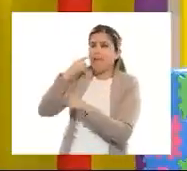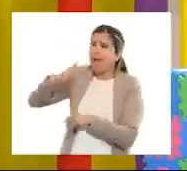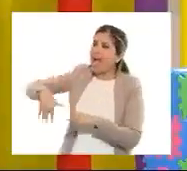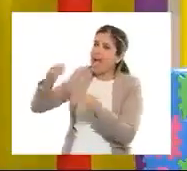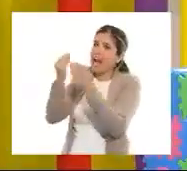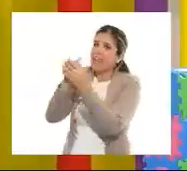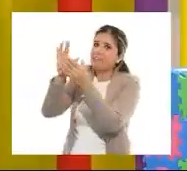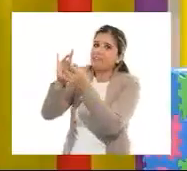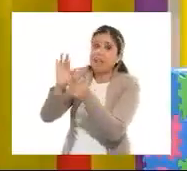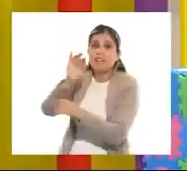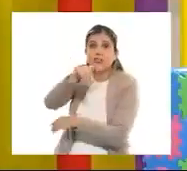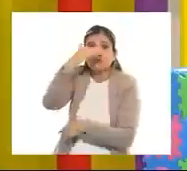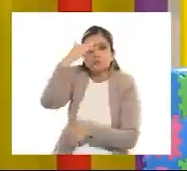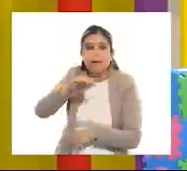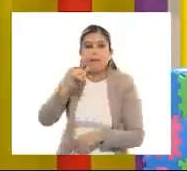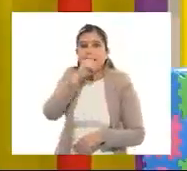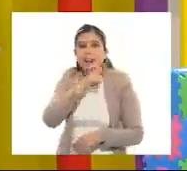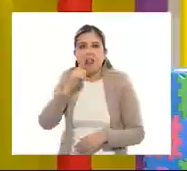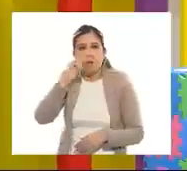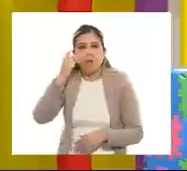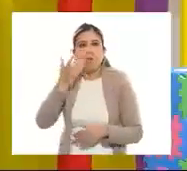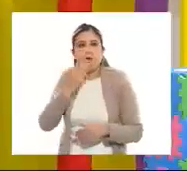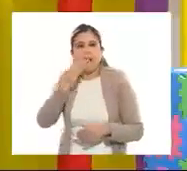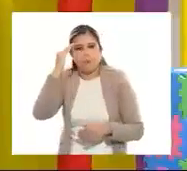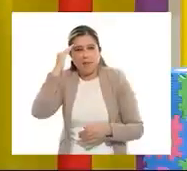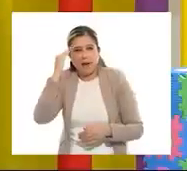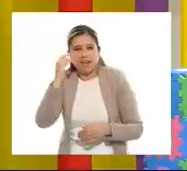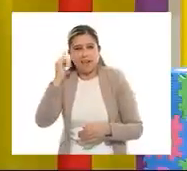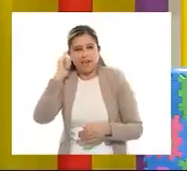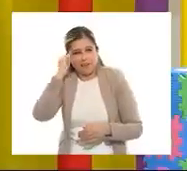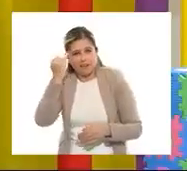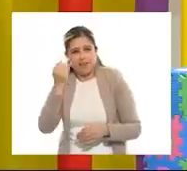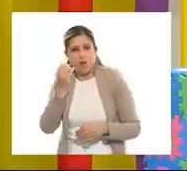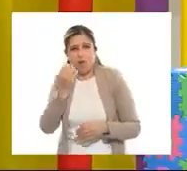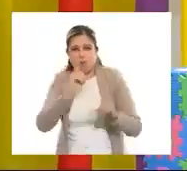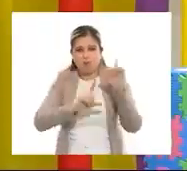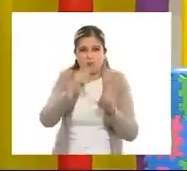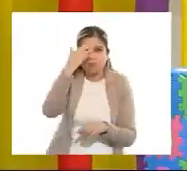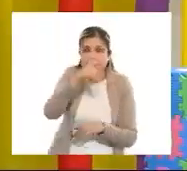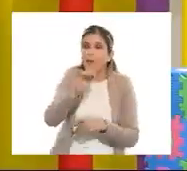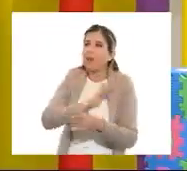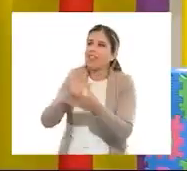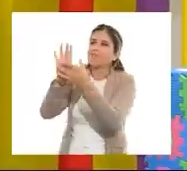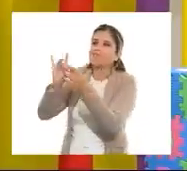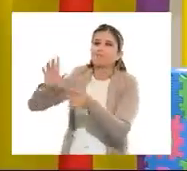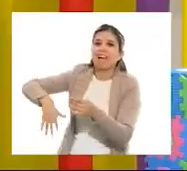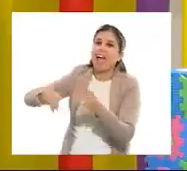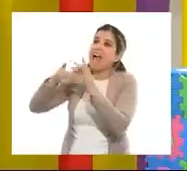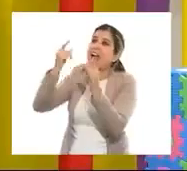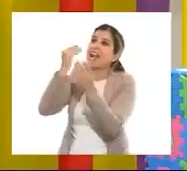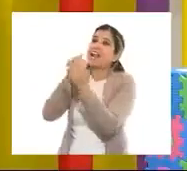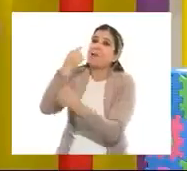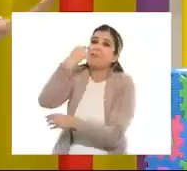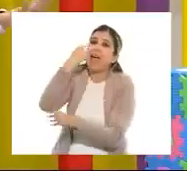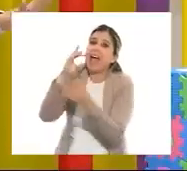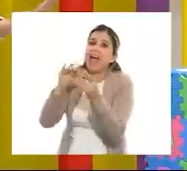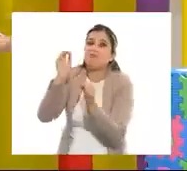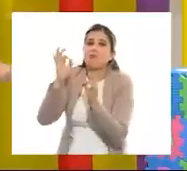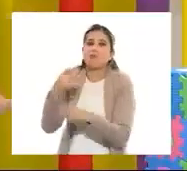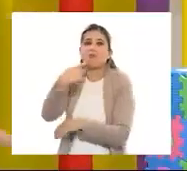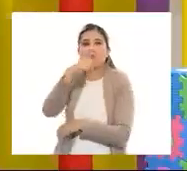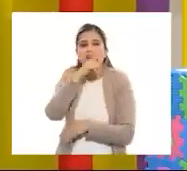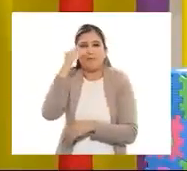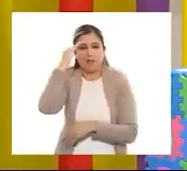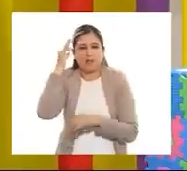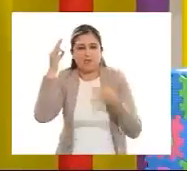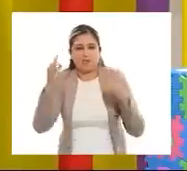lengua indígena, pues aprovecha también este momento para practicarla y platica con tu familia en tu lengua materna. Hemos terminado